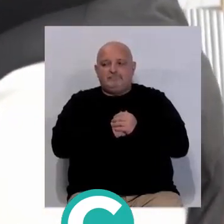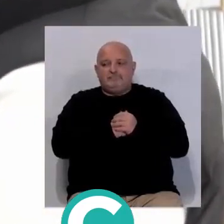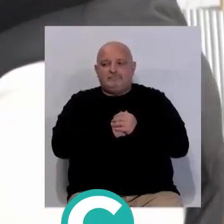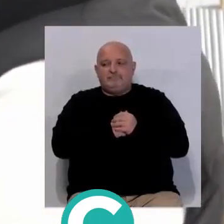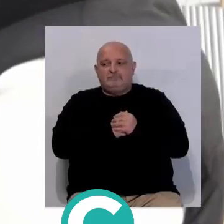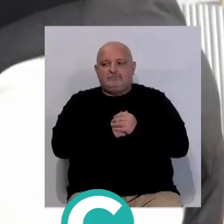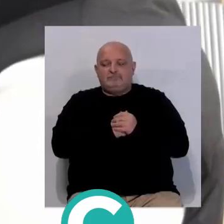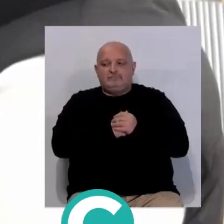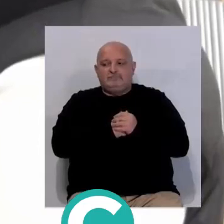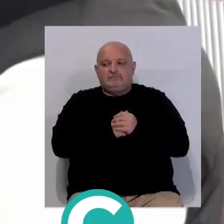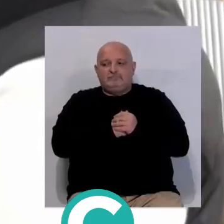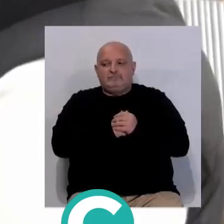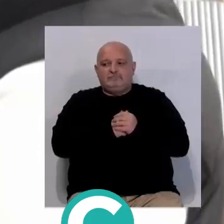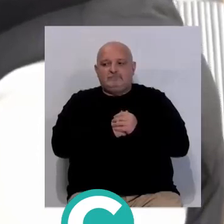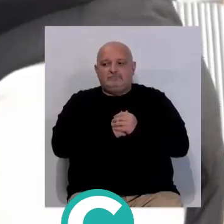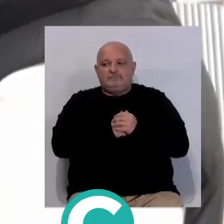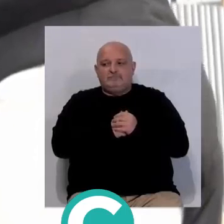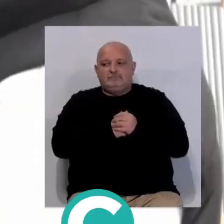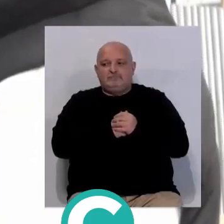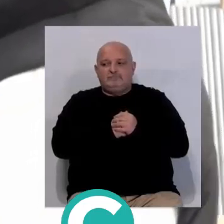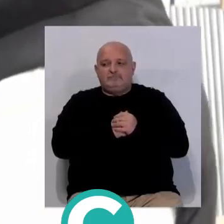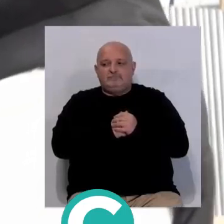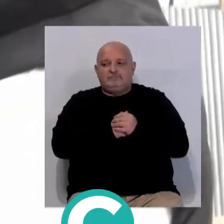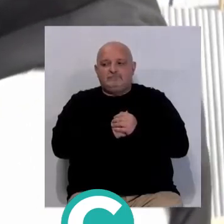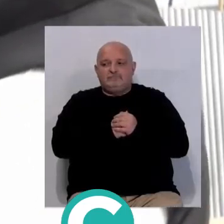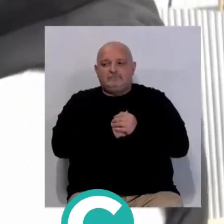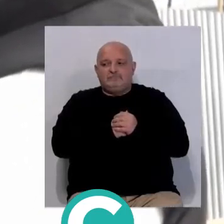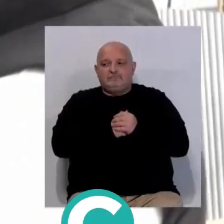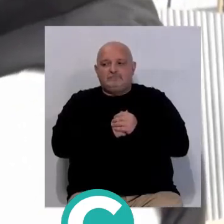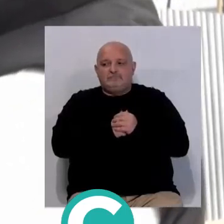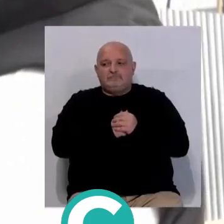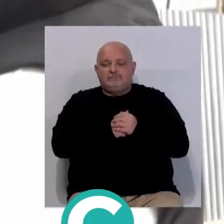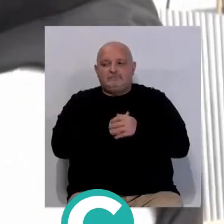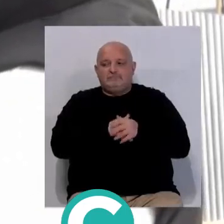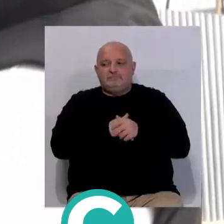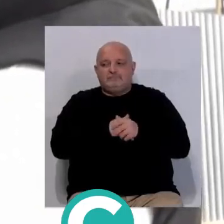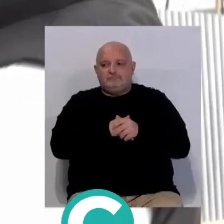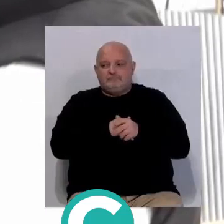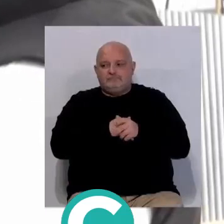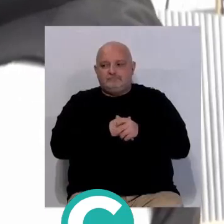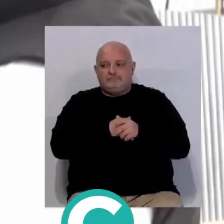Thank you.